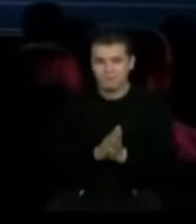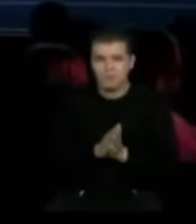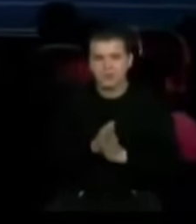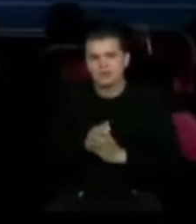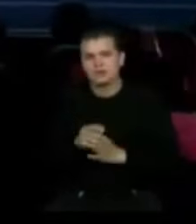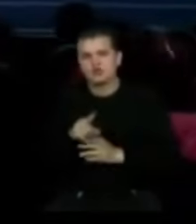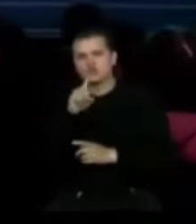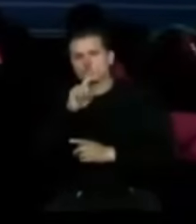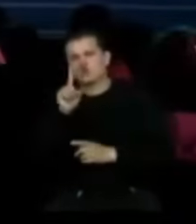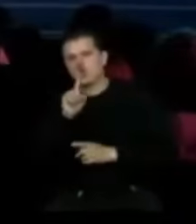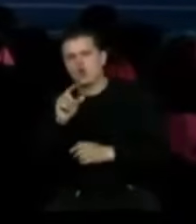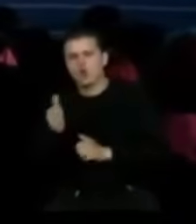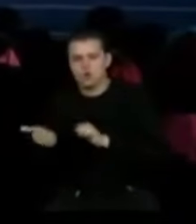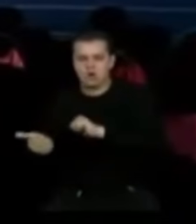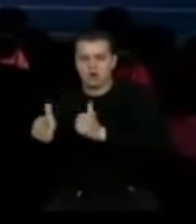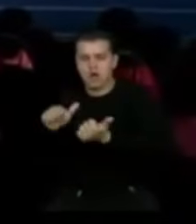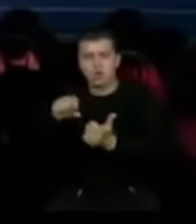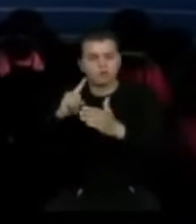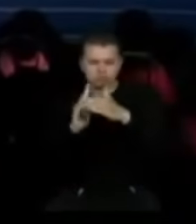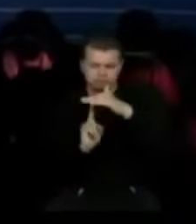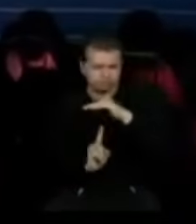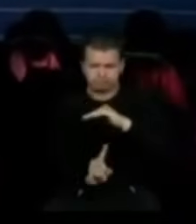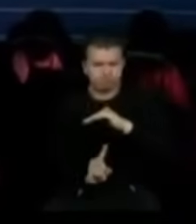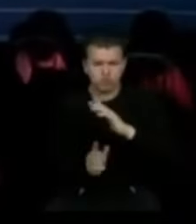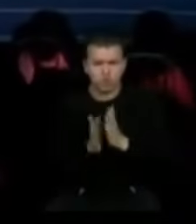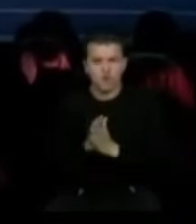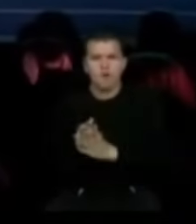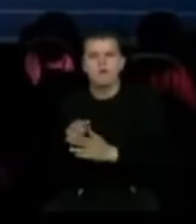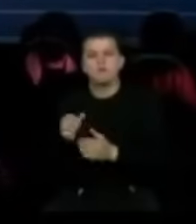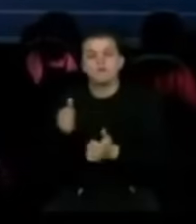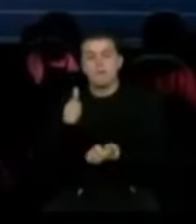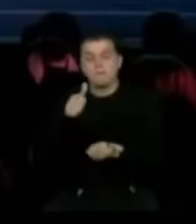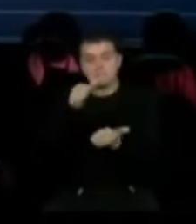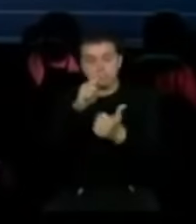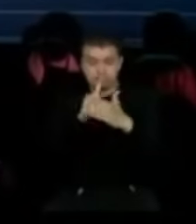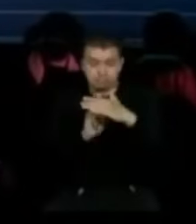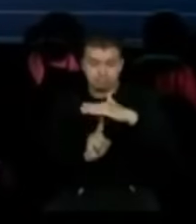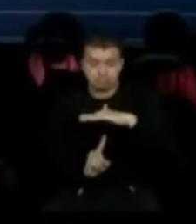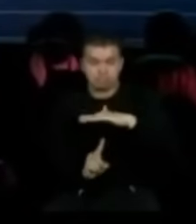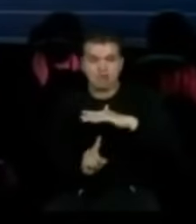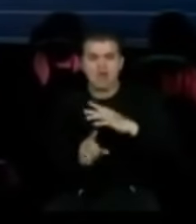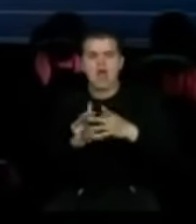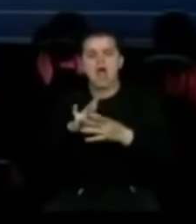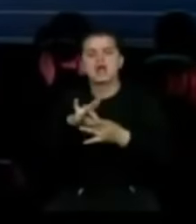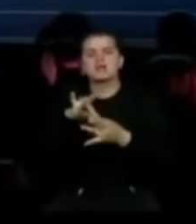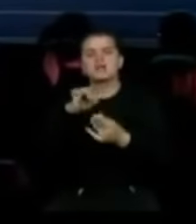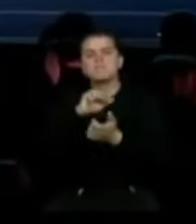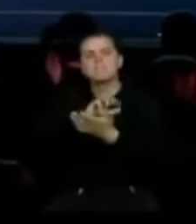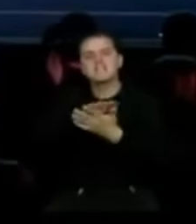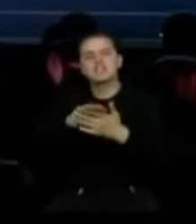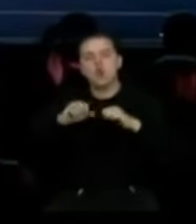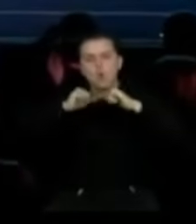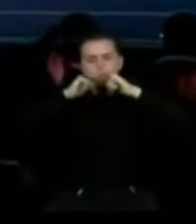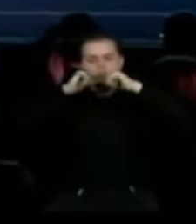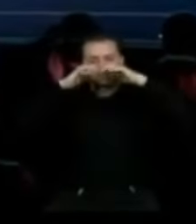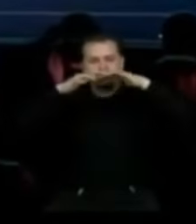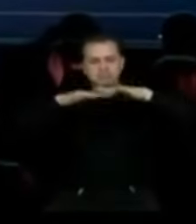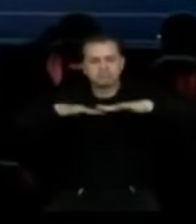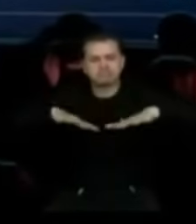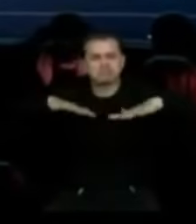que no te sumerge en agua, te sumerge en el Espíritu de Dios. Y el que te bautiza en el Espíritu es